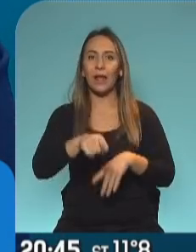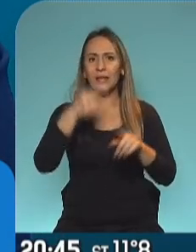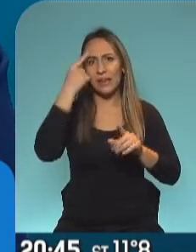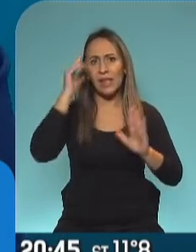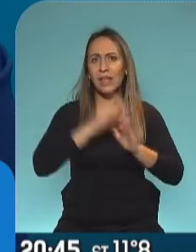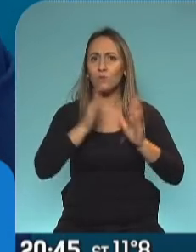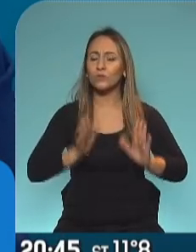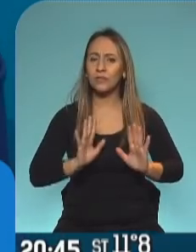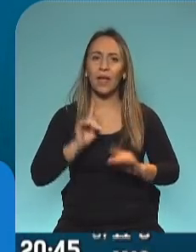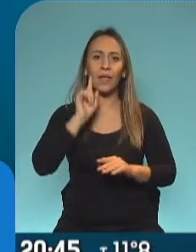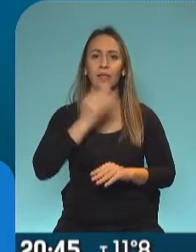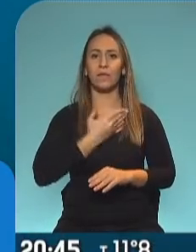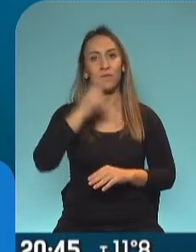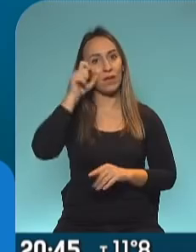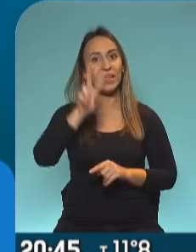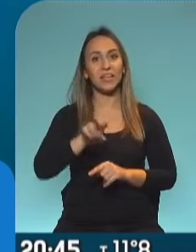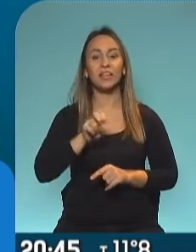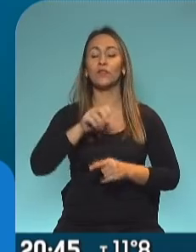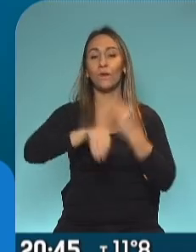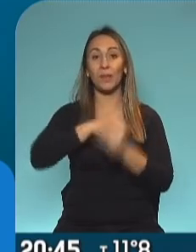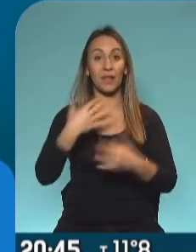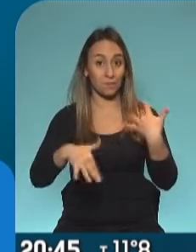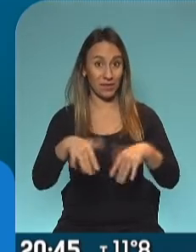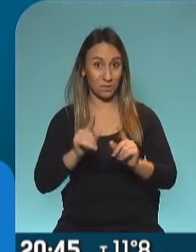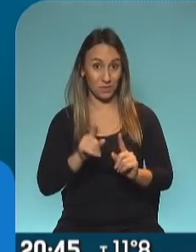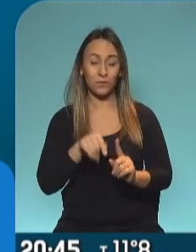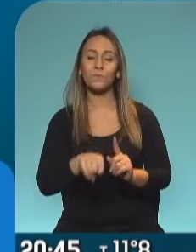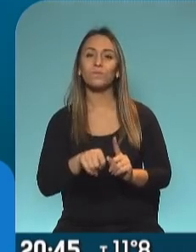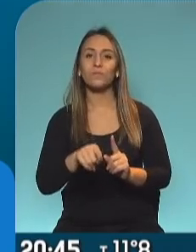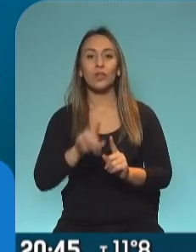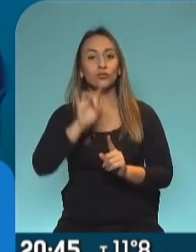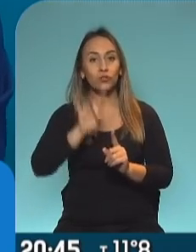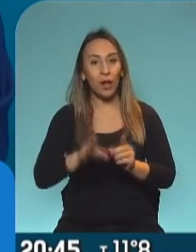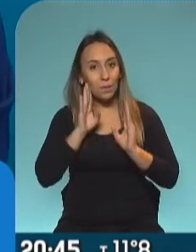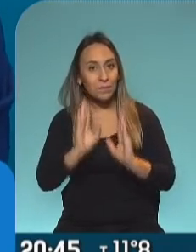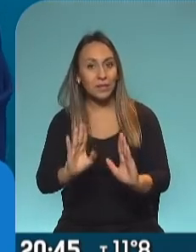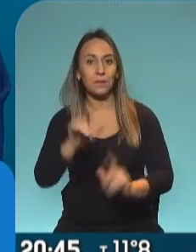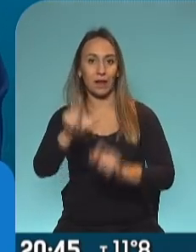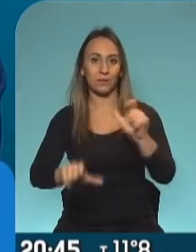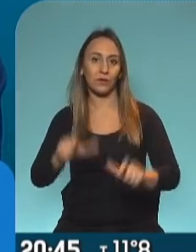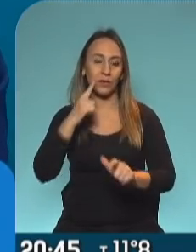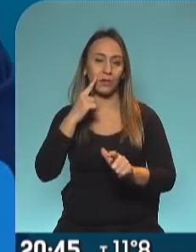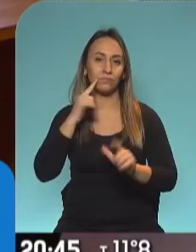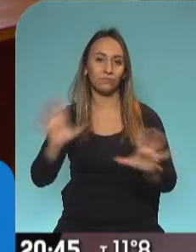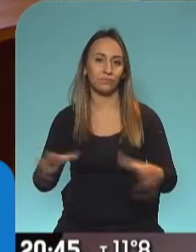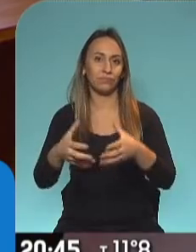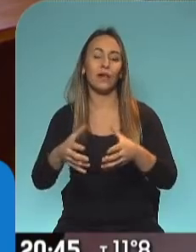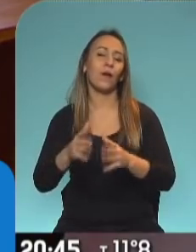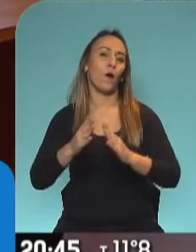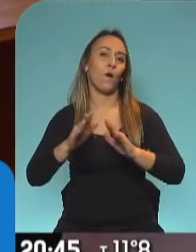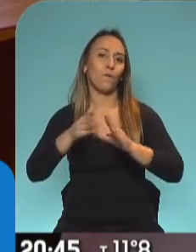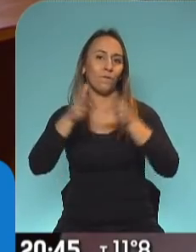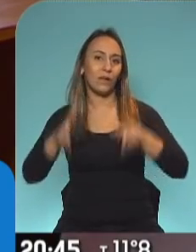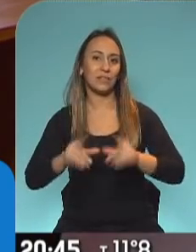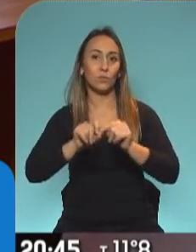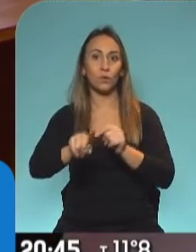IFE, el ingreso familiar de emergencia, iba a quedar involucrado solamente a aquellos que estaban en zonas restrictivas, en fase 1, y se ha